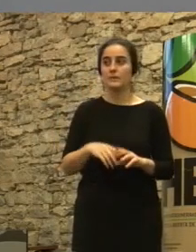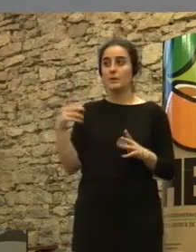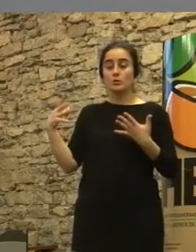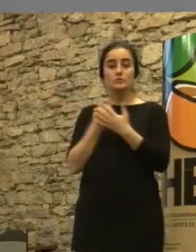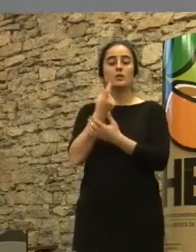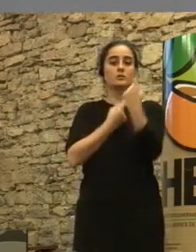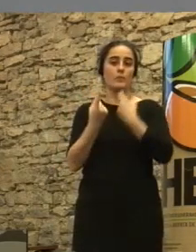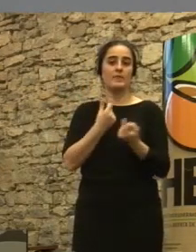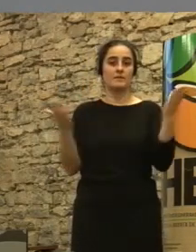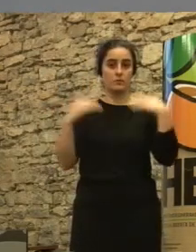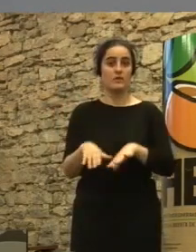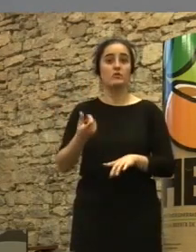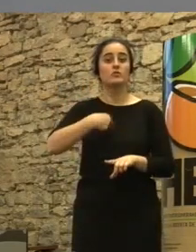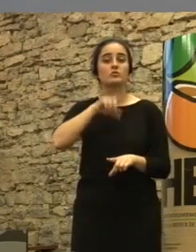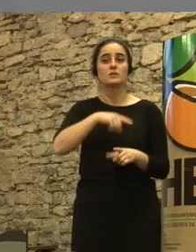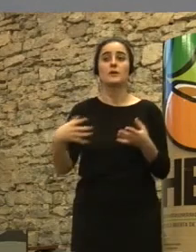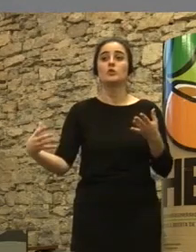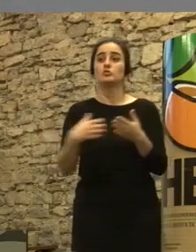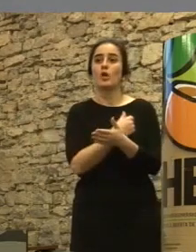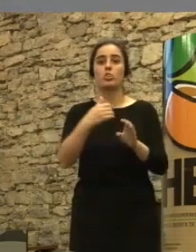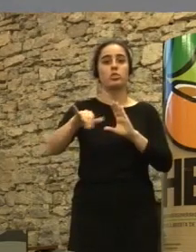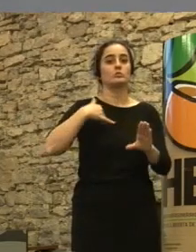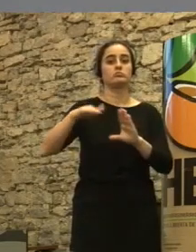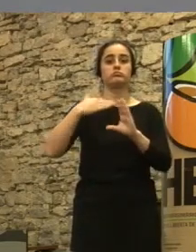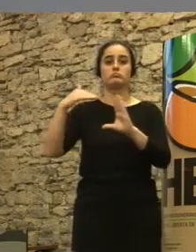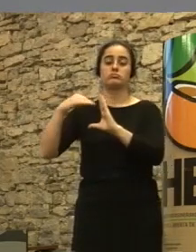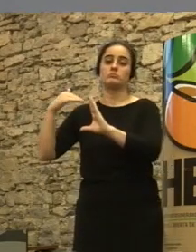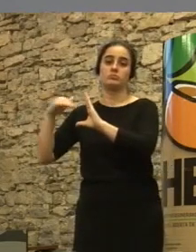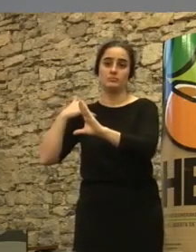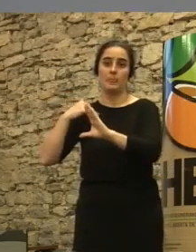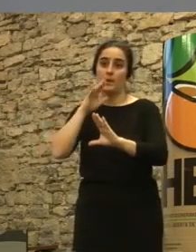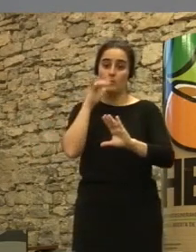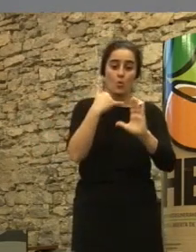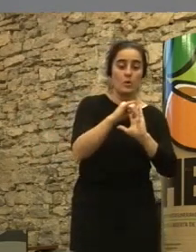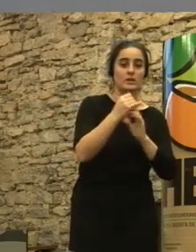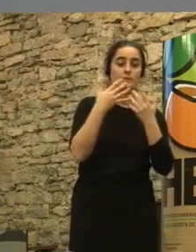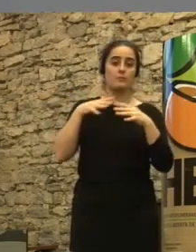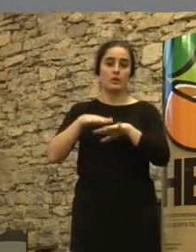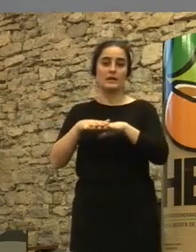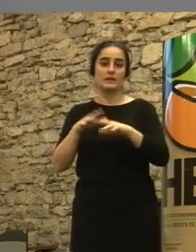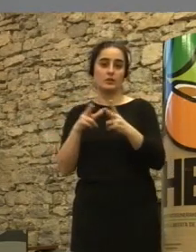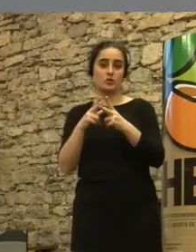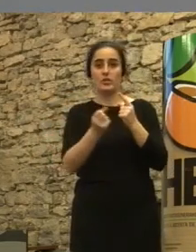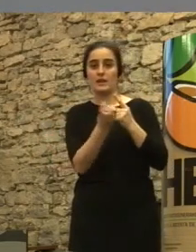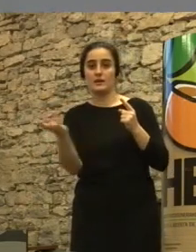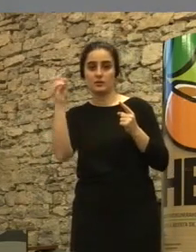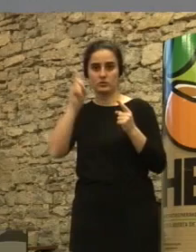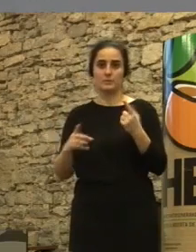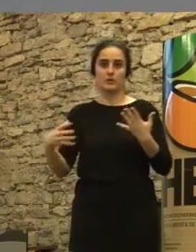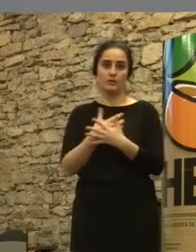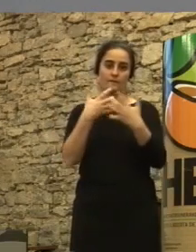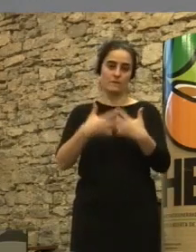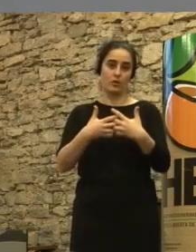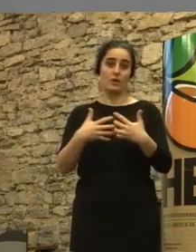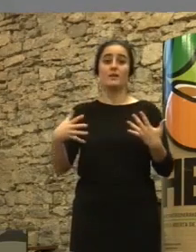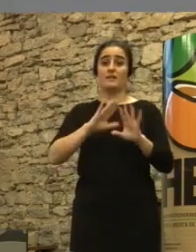desinformación. Y todo esto lo estamos recibiendo todas y todos, aunque no nos demos cuenta. Por WhatsApp y por las demás redes sociales, ¿vale? Y todo esto funciona. Y nos